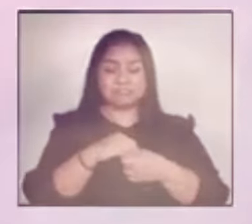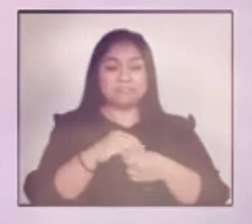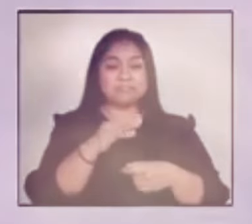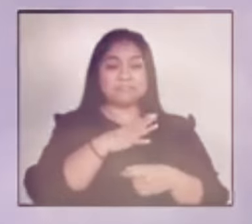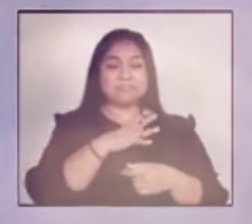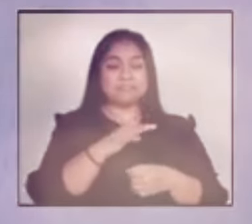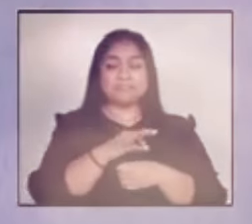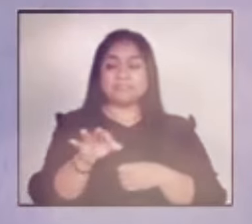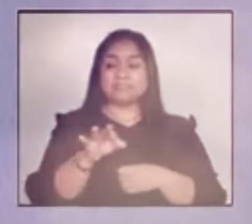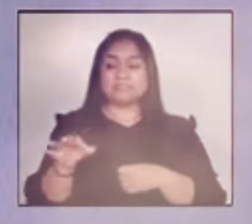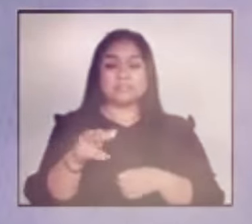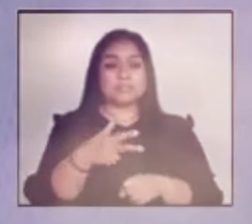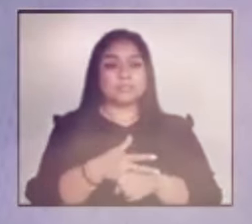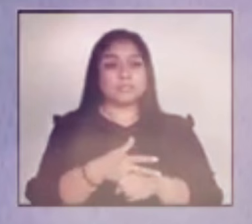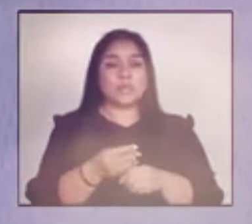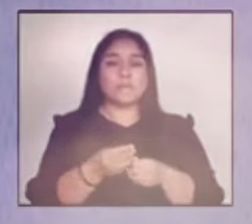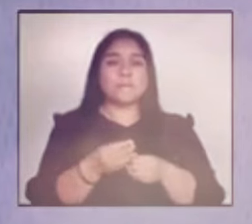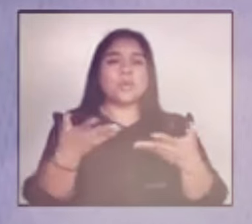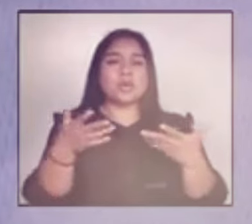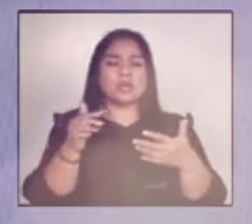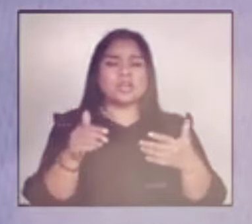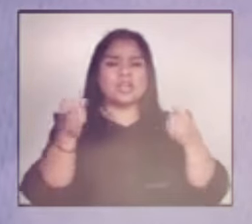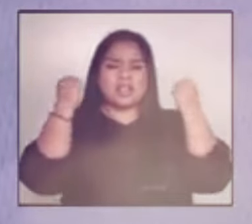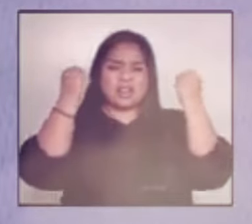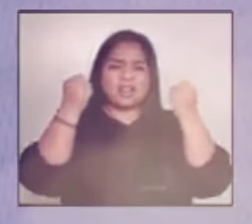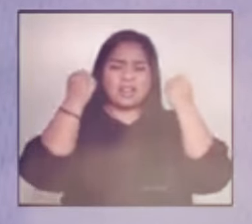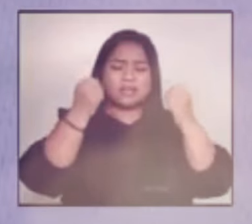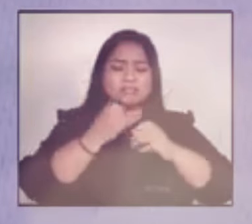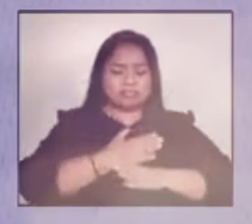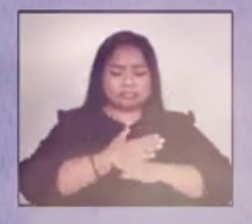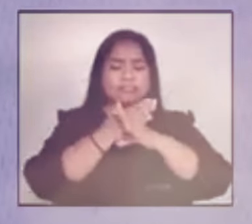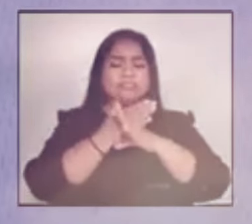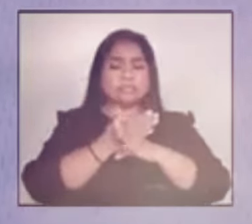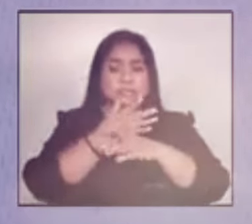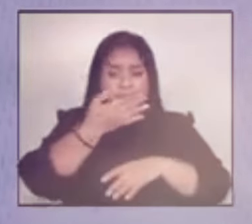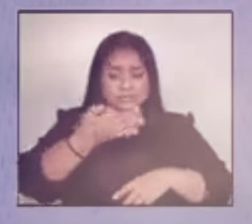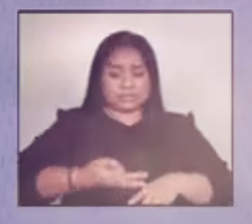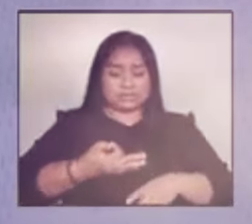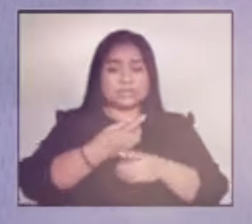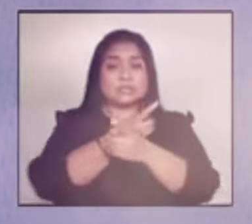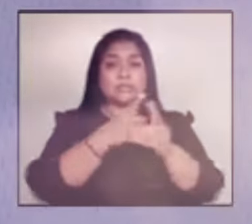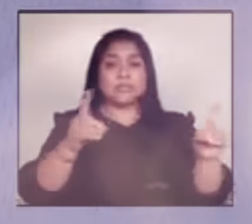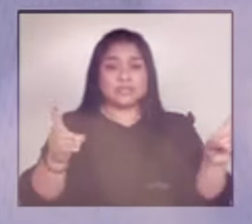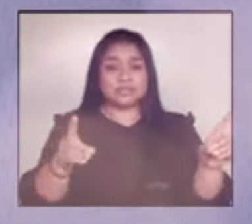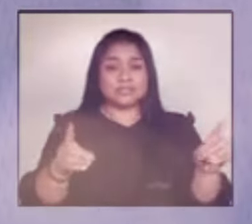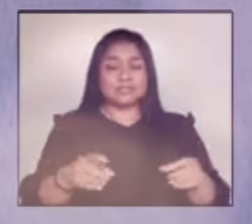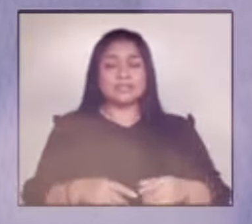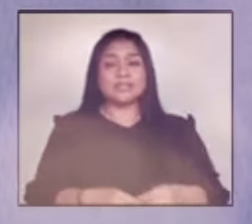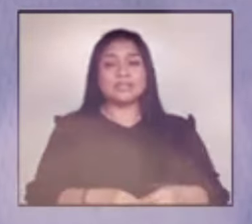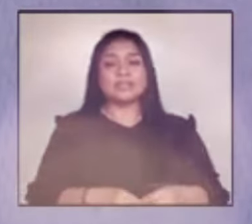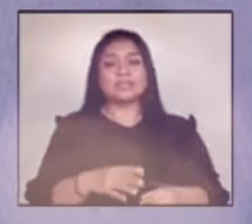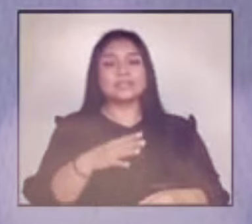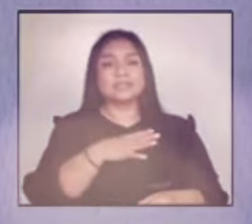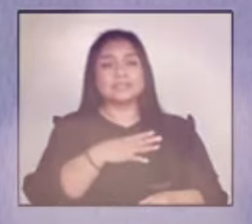Guatemala, a la gran mayoría que se levantó para defender la dignidad y la democracia, tengo